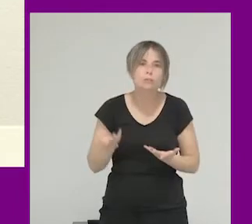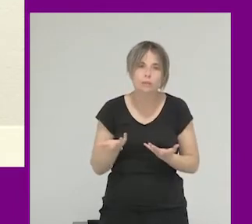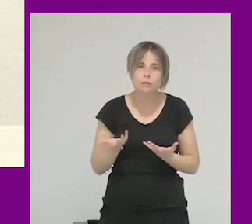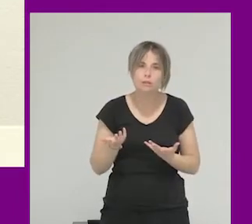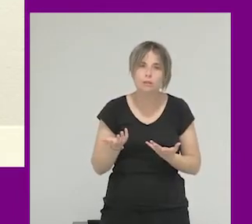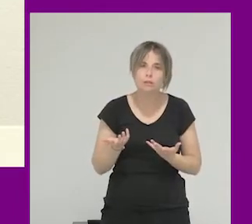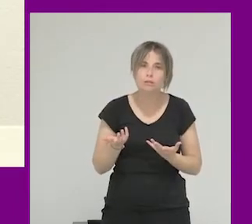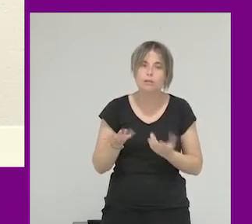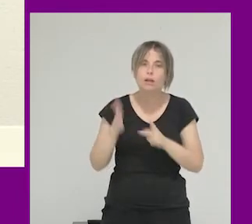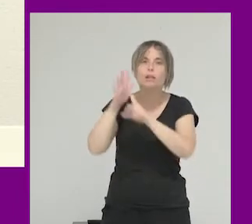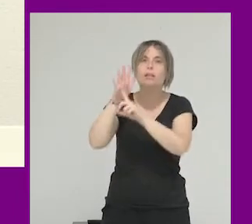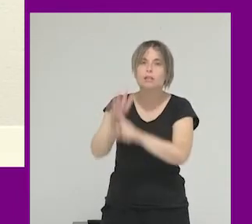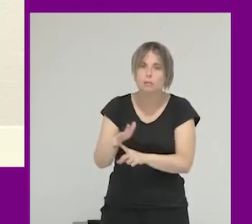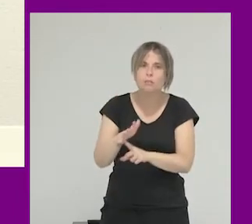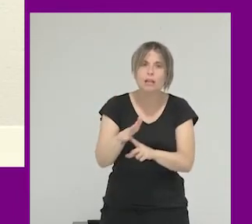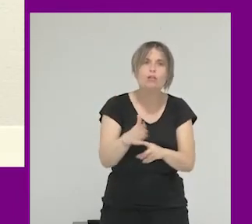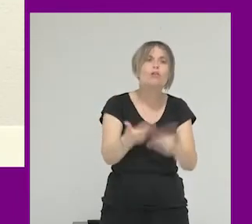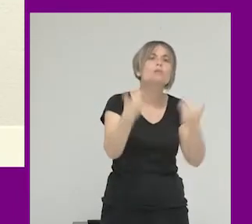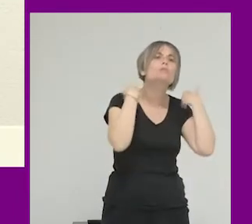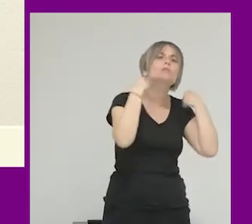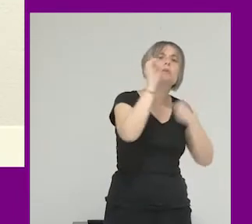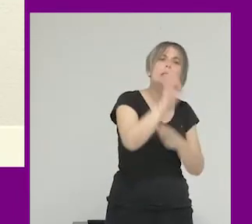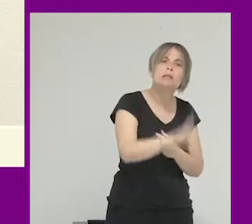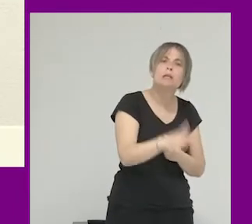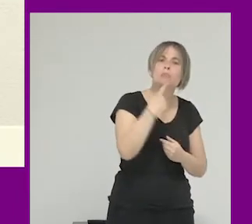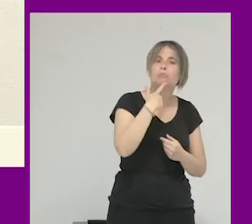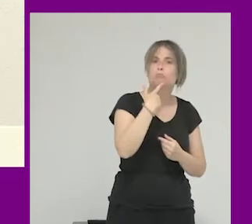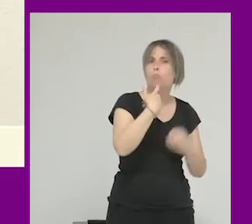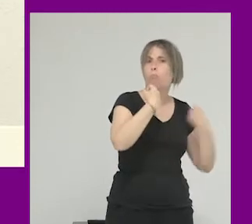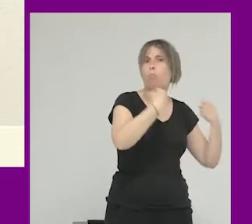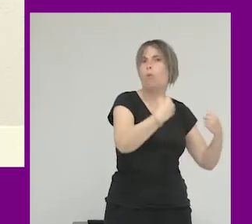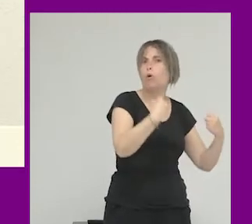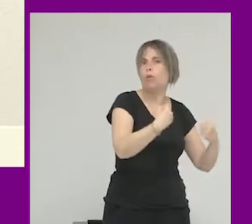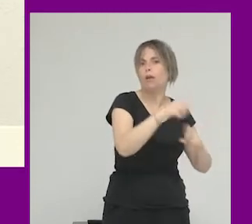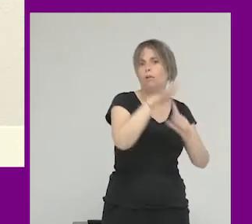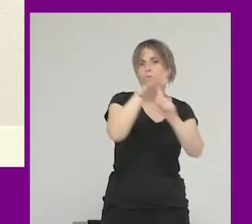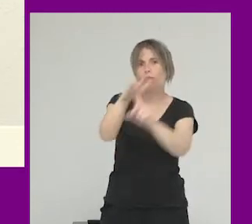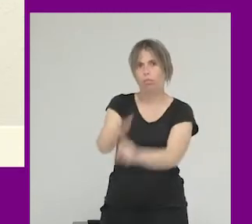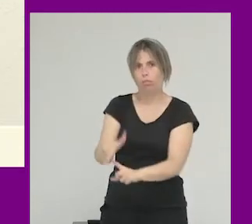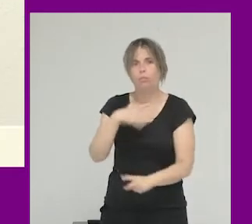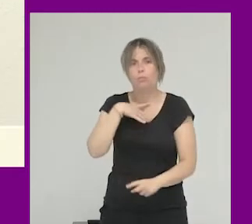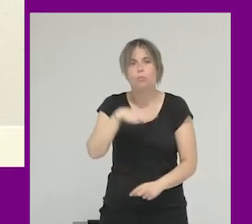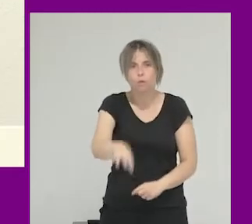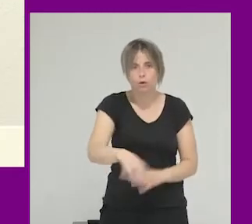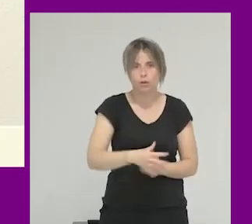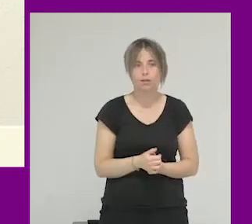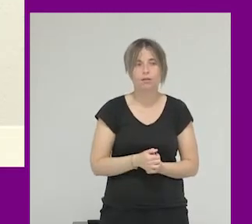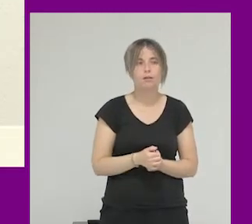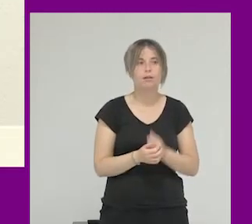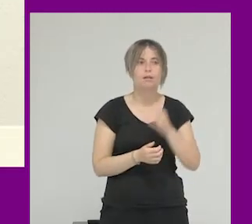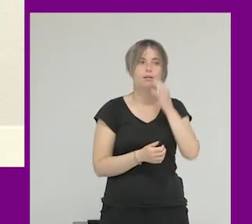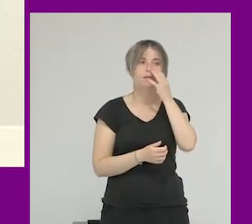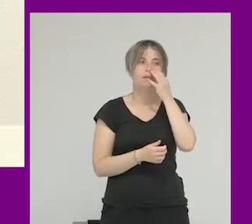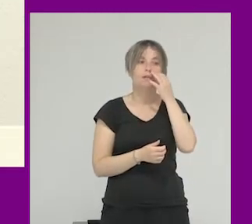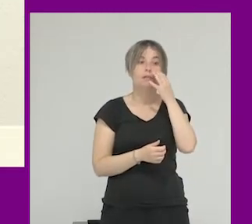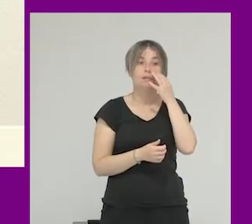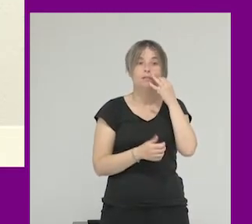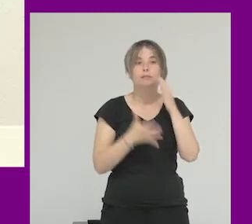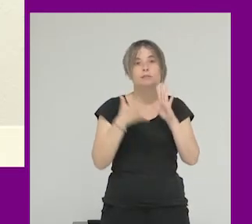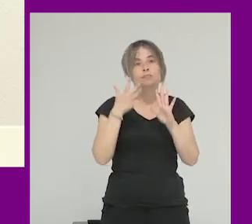discriminando, alguien que tiene poder para discriminar está discriminando. Por tanto,